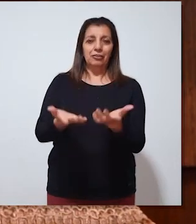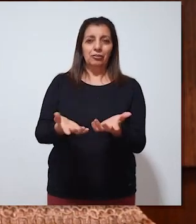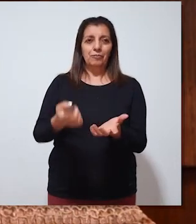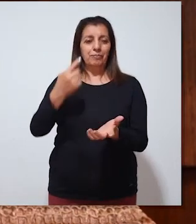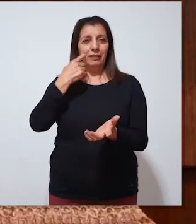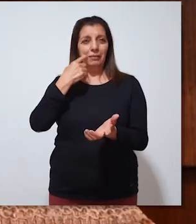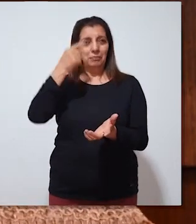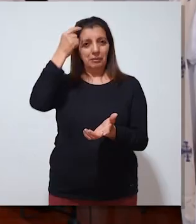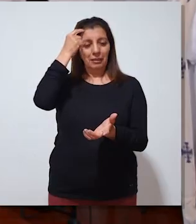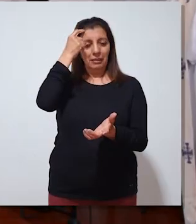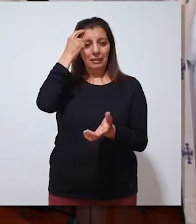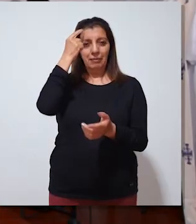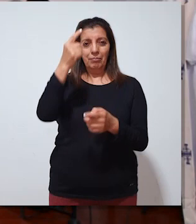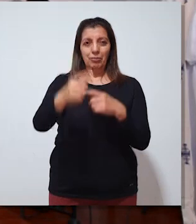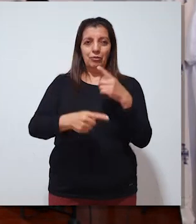los siglos. Amén.